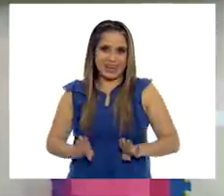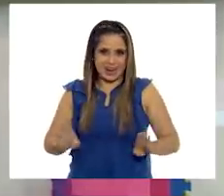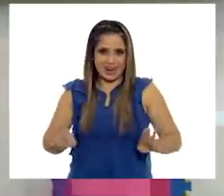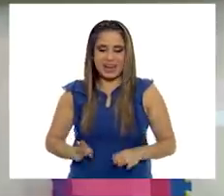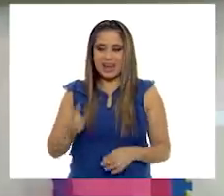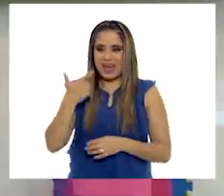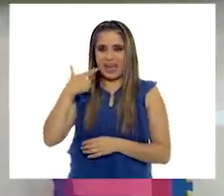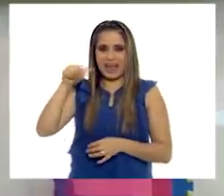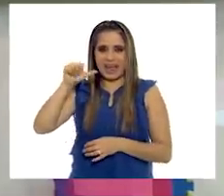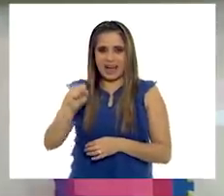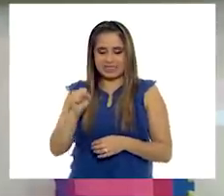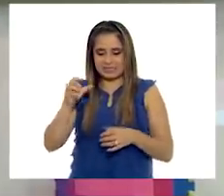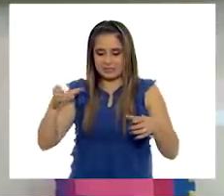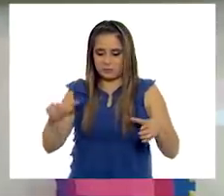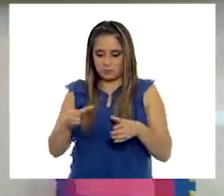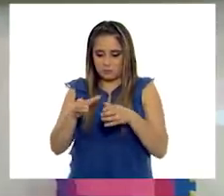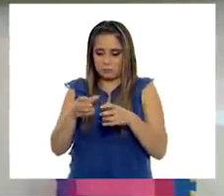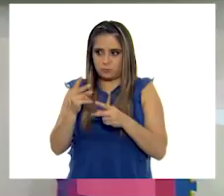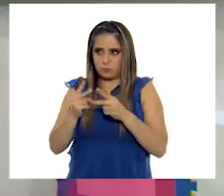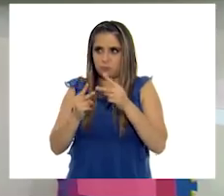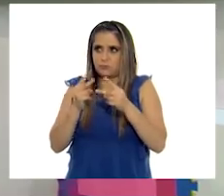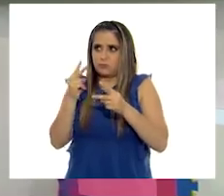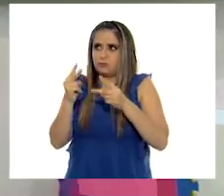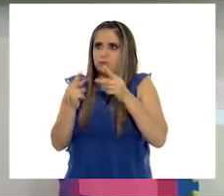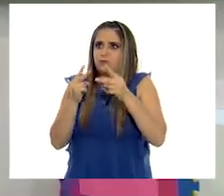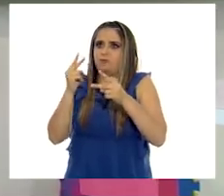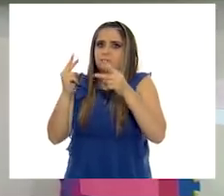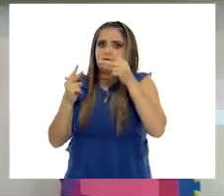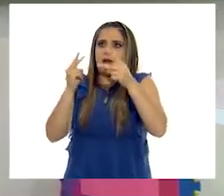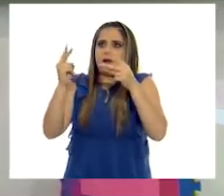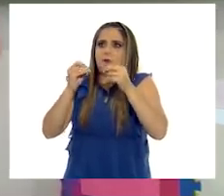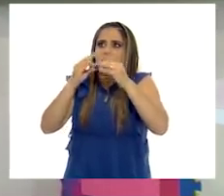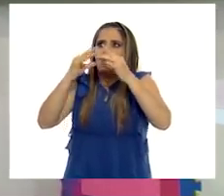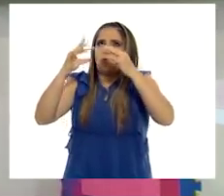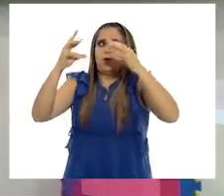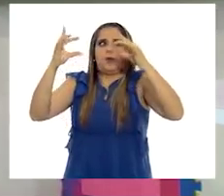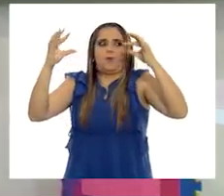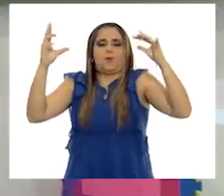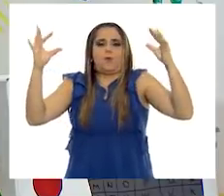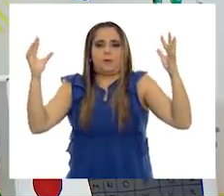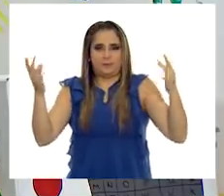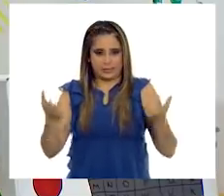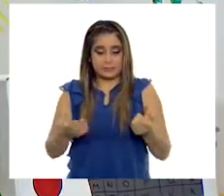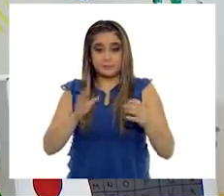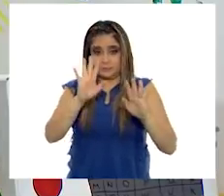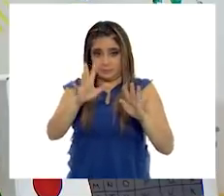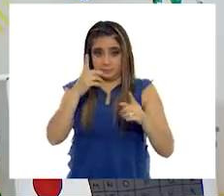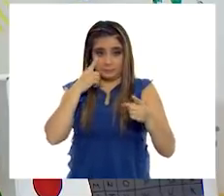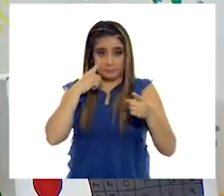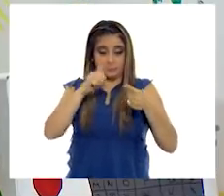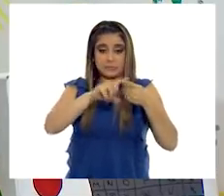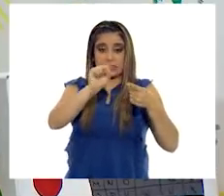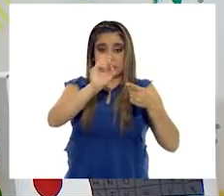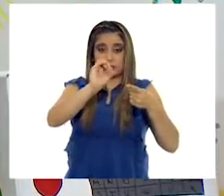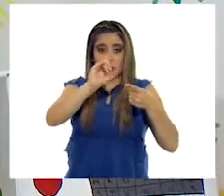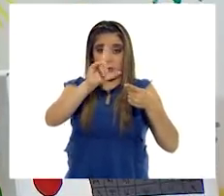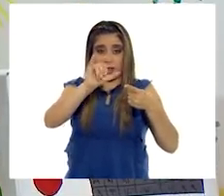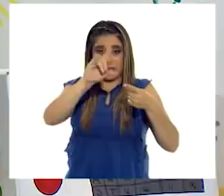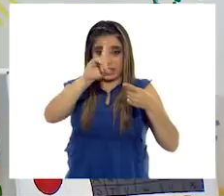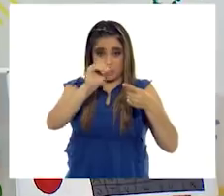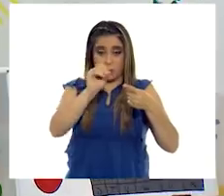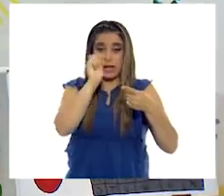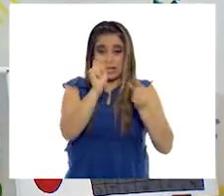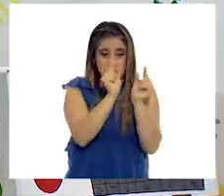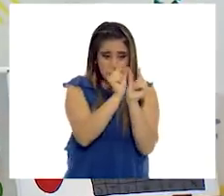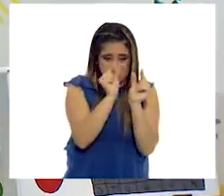gases. Entonces podemos recordar que en los sólidos, ¿cómo están las partículas? Bien Pegadas. juntitas, que ni siquiera se pueden mover. Esto les da